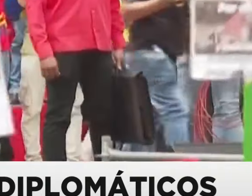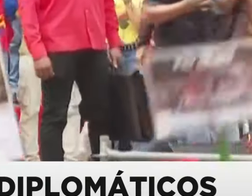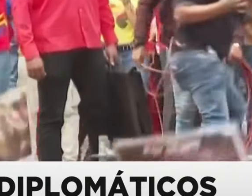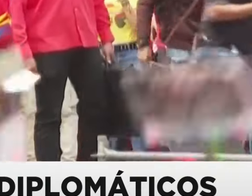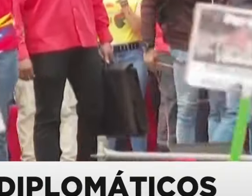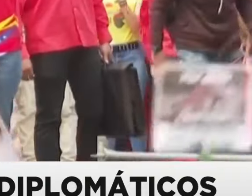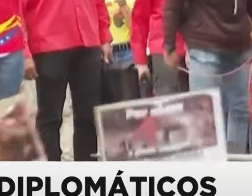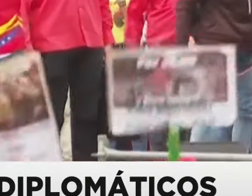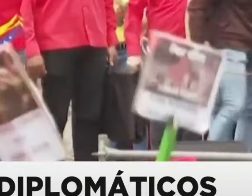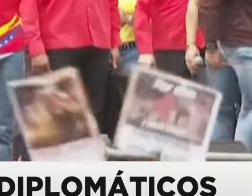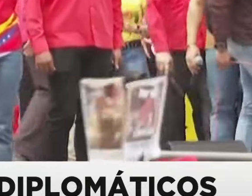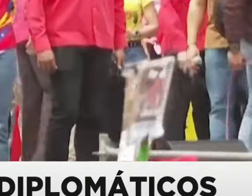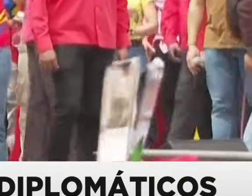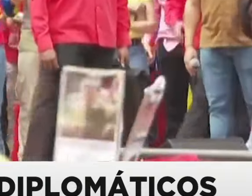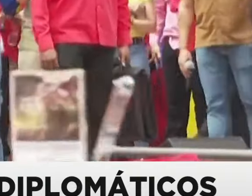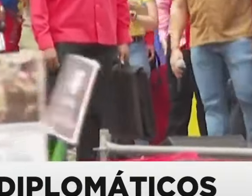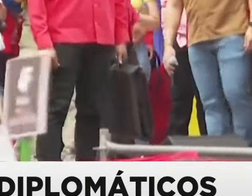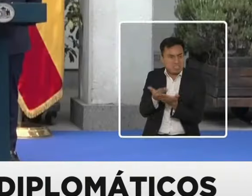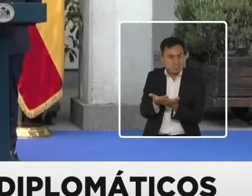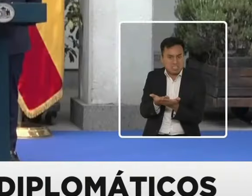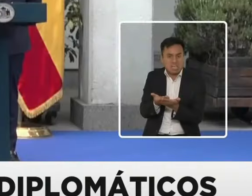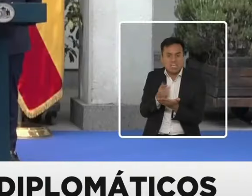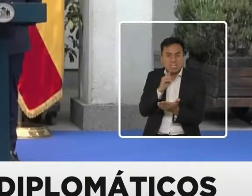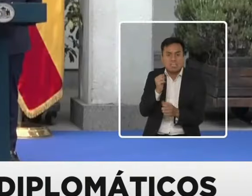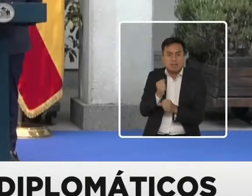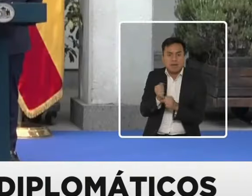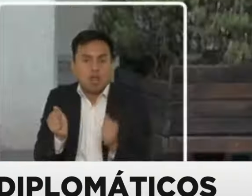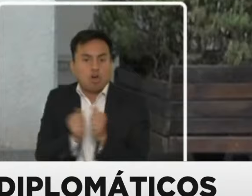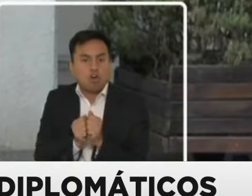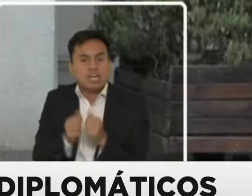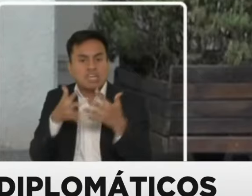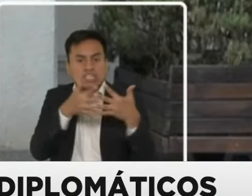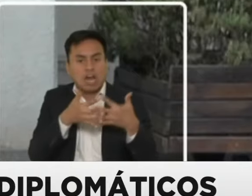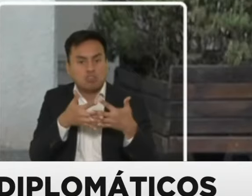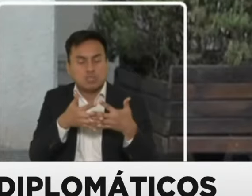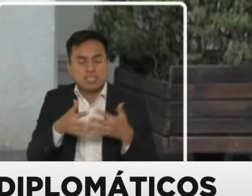solo Venezuela inquieta al gobierno, sino también Israel.